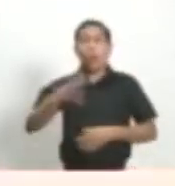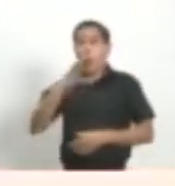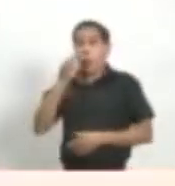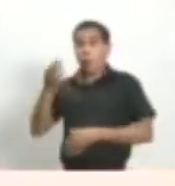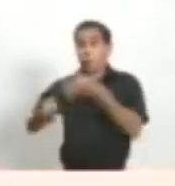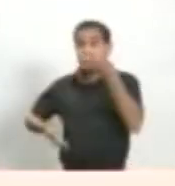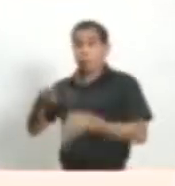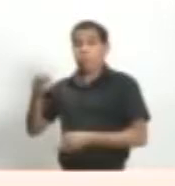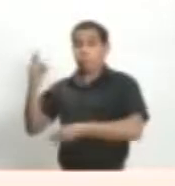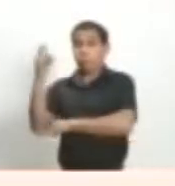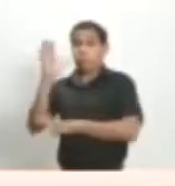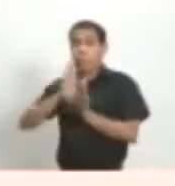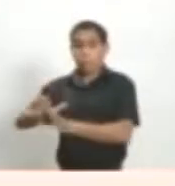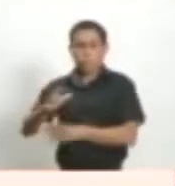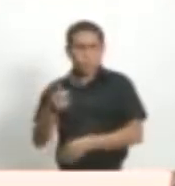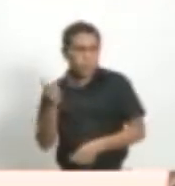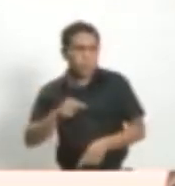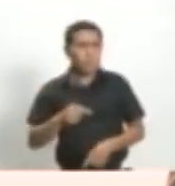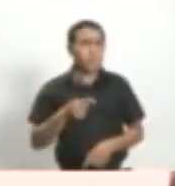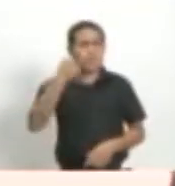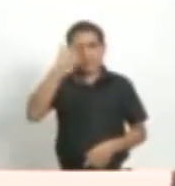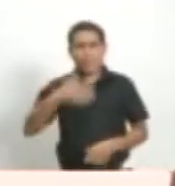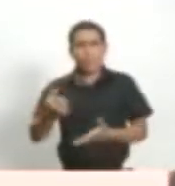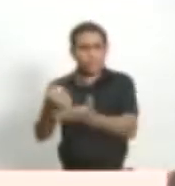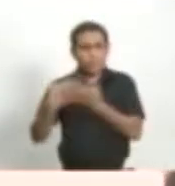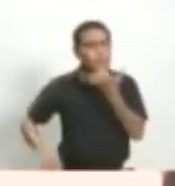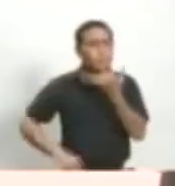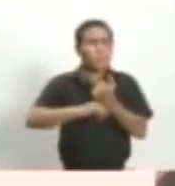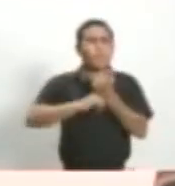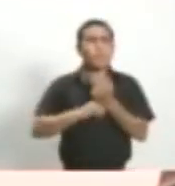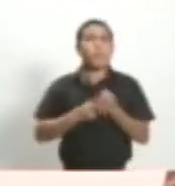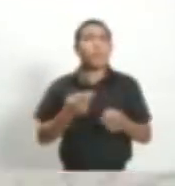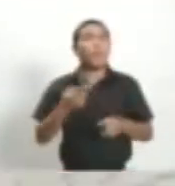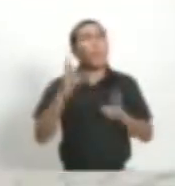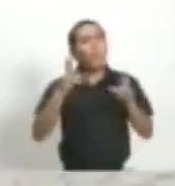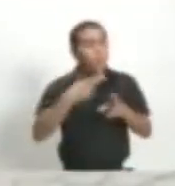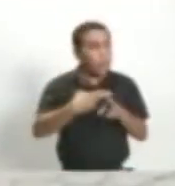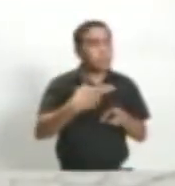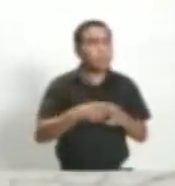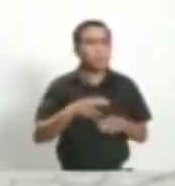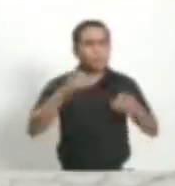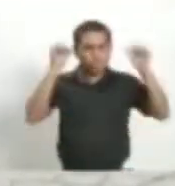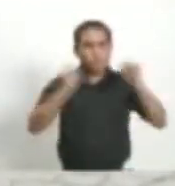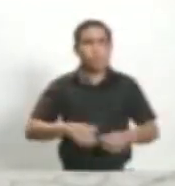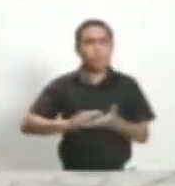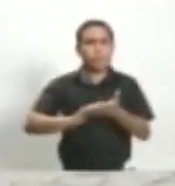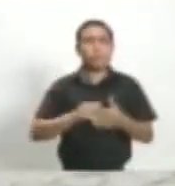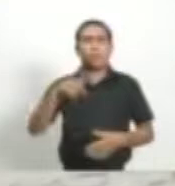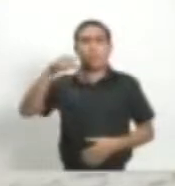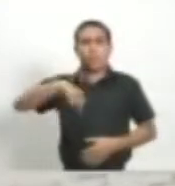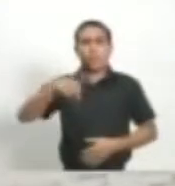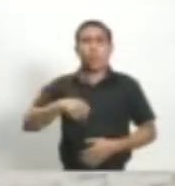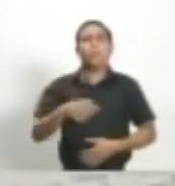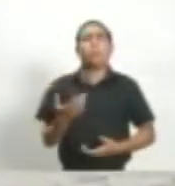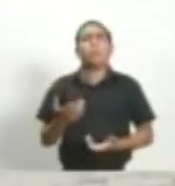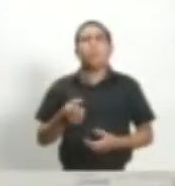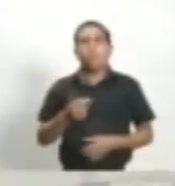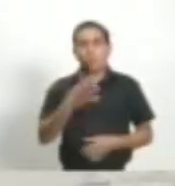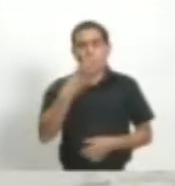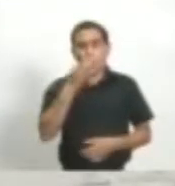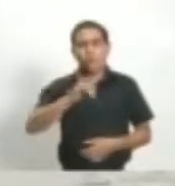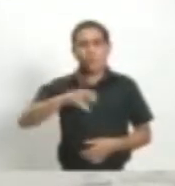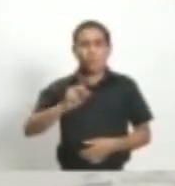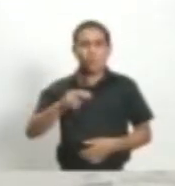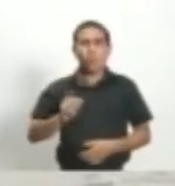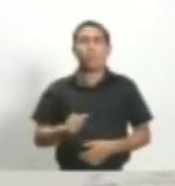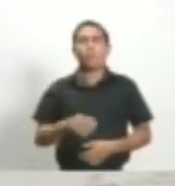especializado en la ciudad de Santa Marta, podamos dar dentro de poco con resultados. Desde la Gloria, centro del departamento del Magdalena, Junior